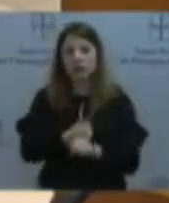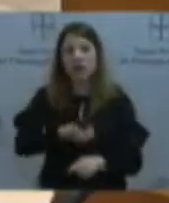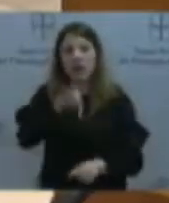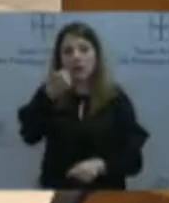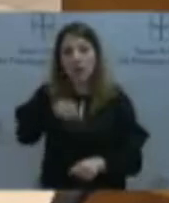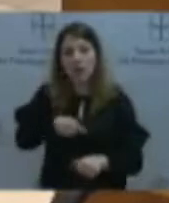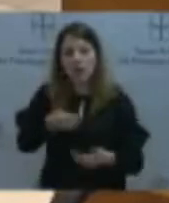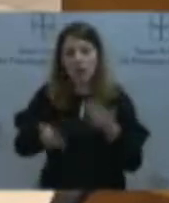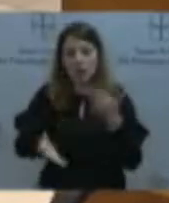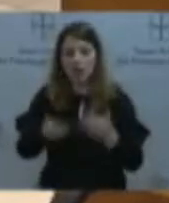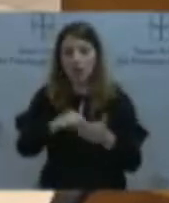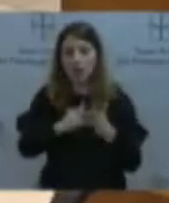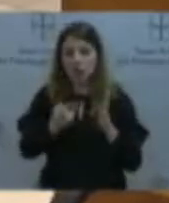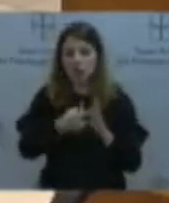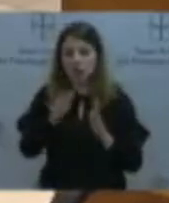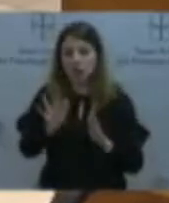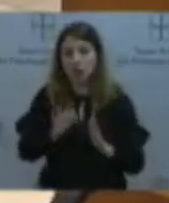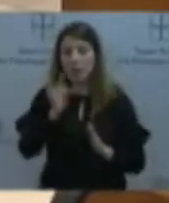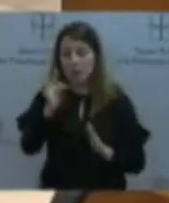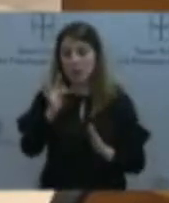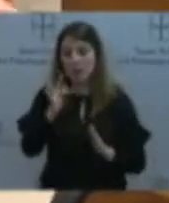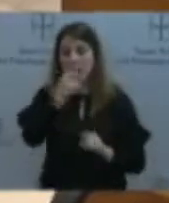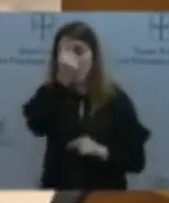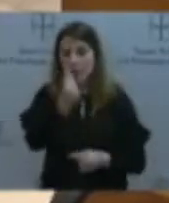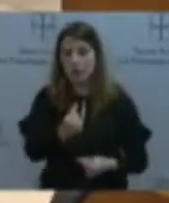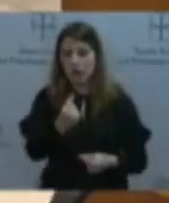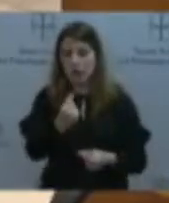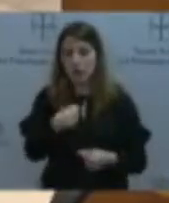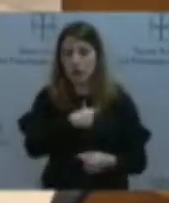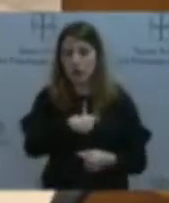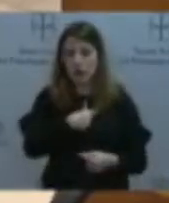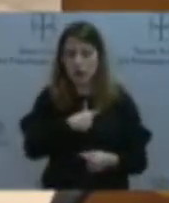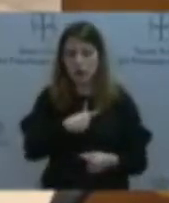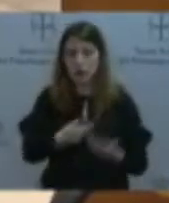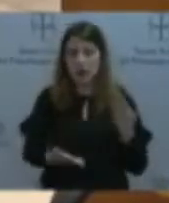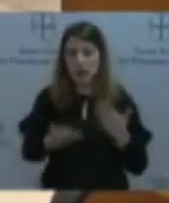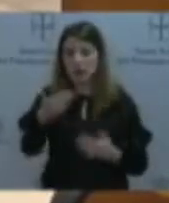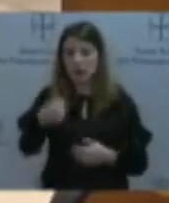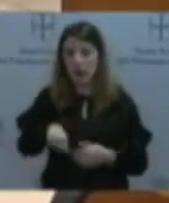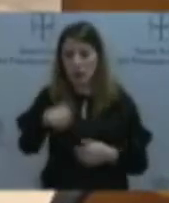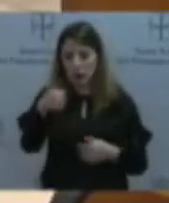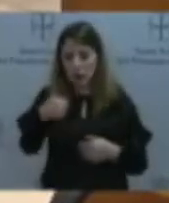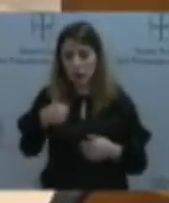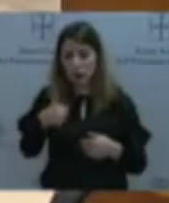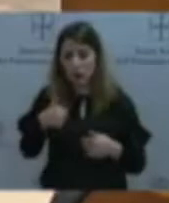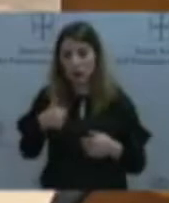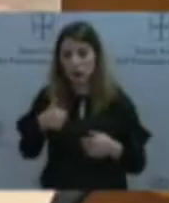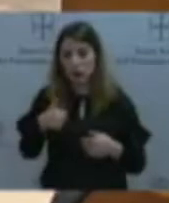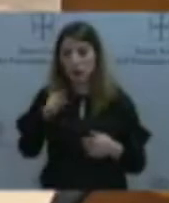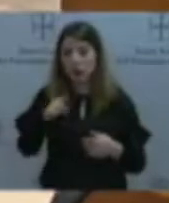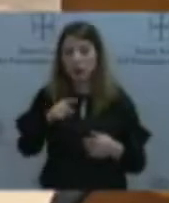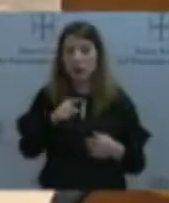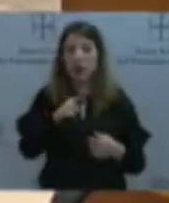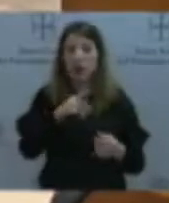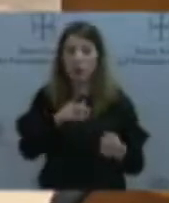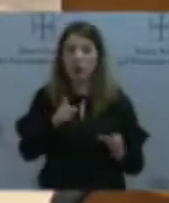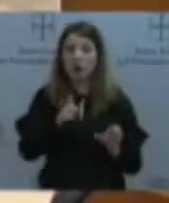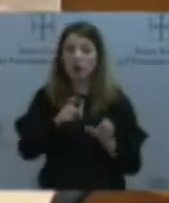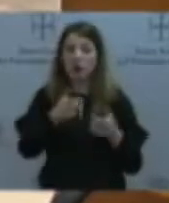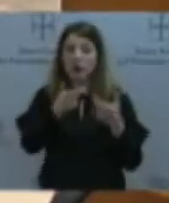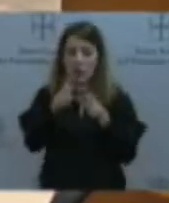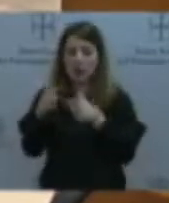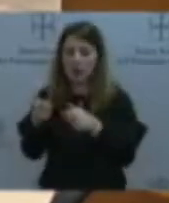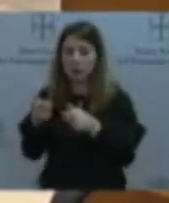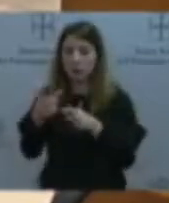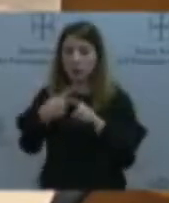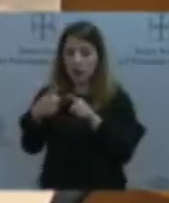de evaluación plural y que afectan a distintos departamentos involucrados en cada uno de los temas, en particular en el caso que nos ocupa